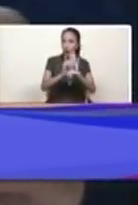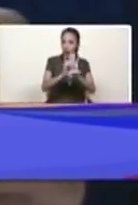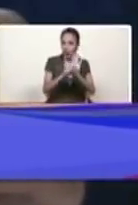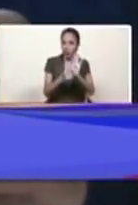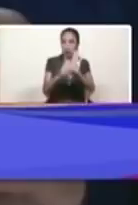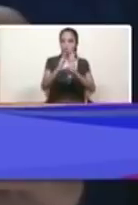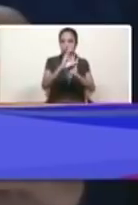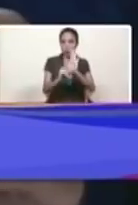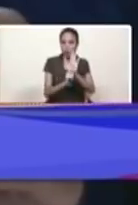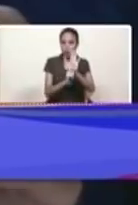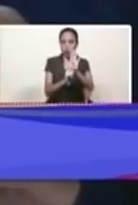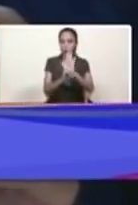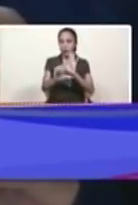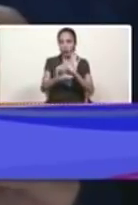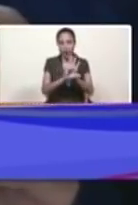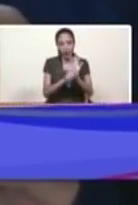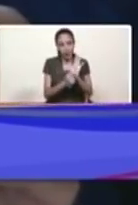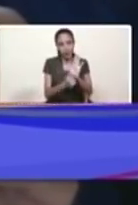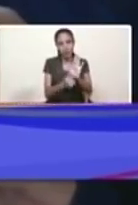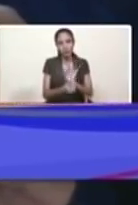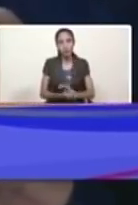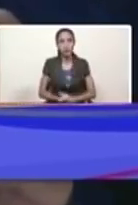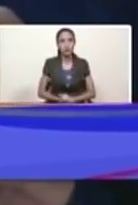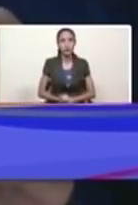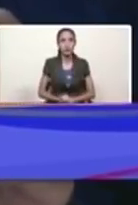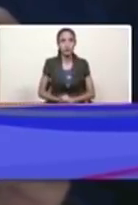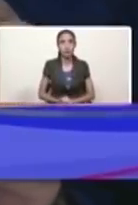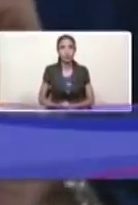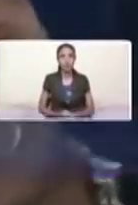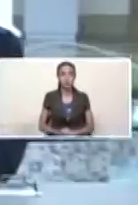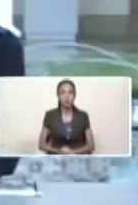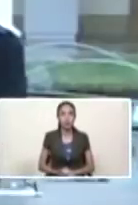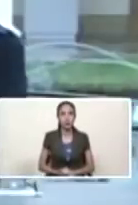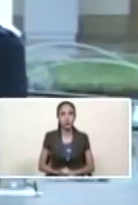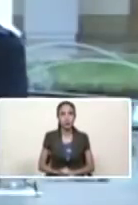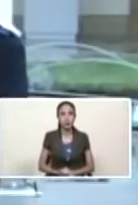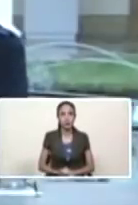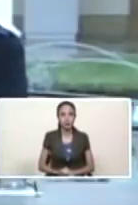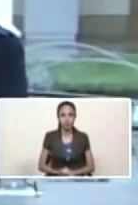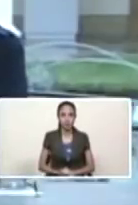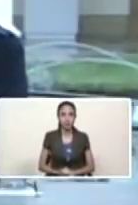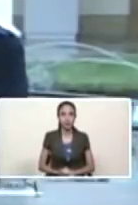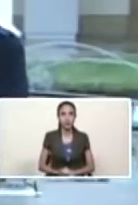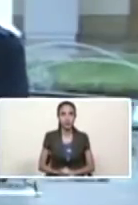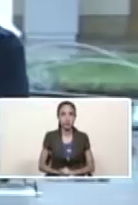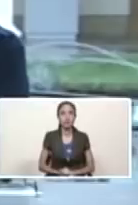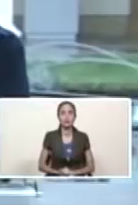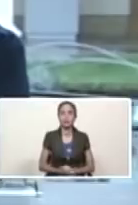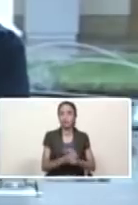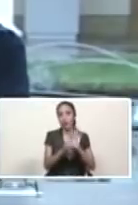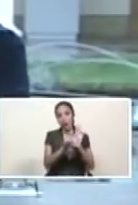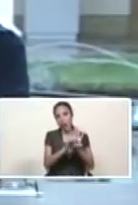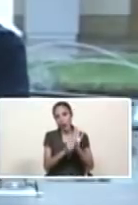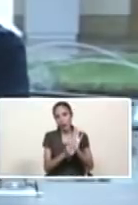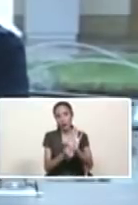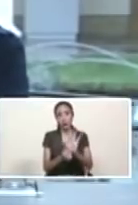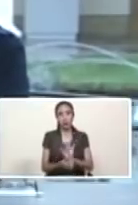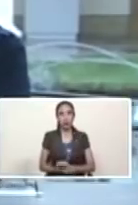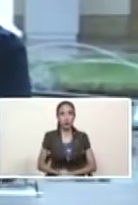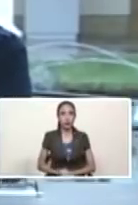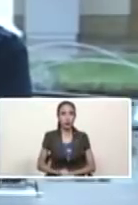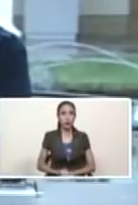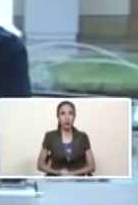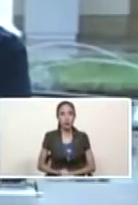república bolivariana de Venezuela plan de la patria dos mil veinticinco hecho elaborado en miles de